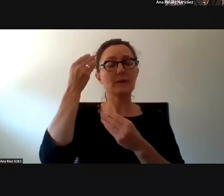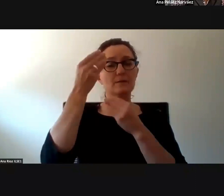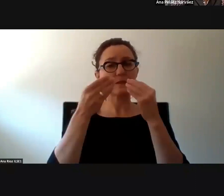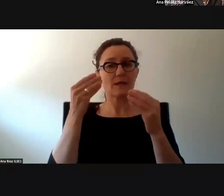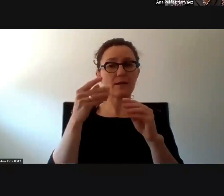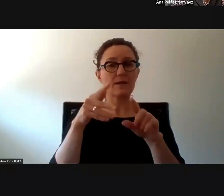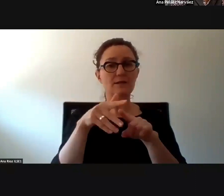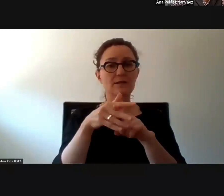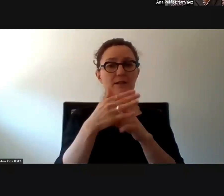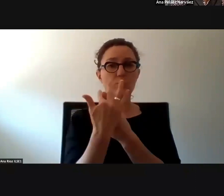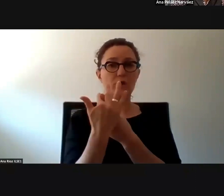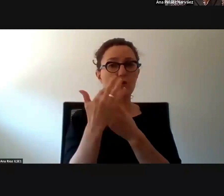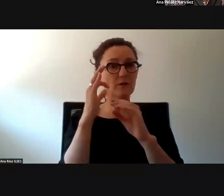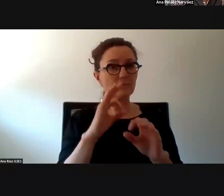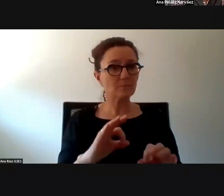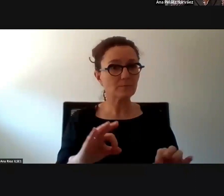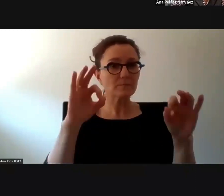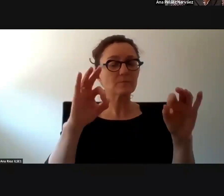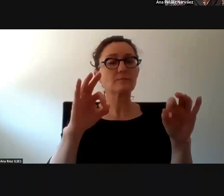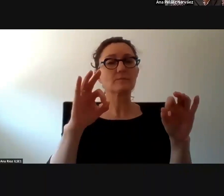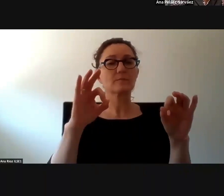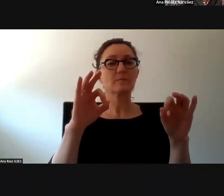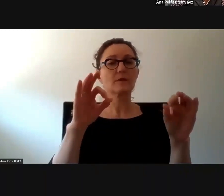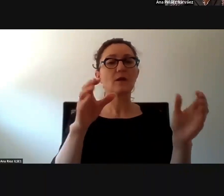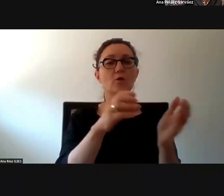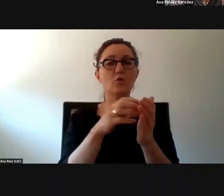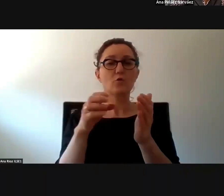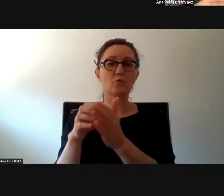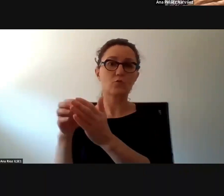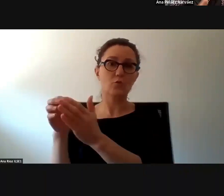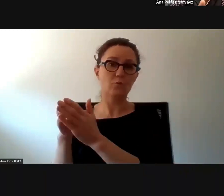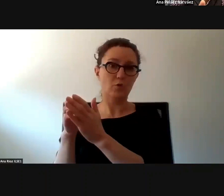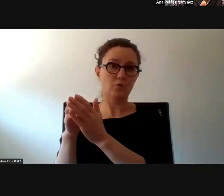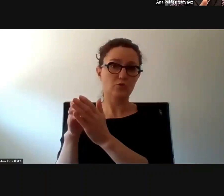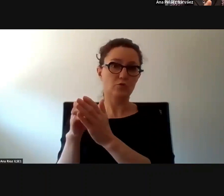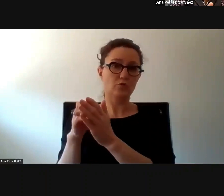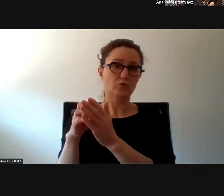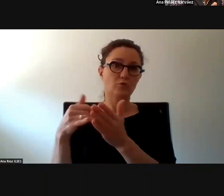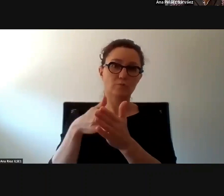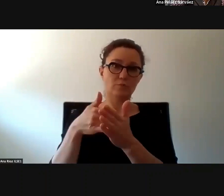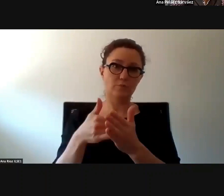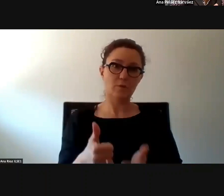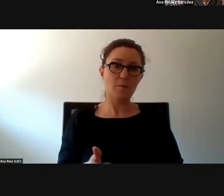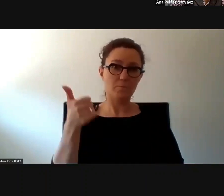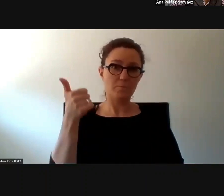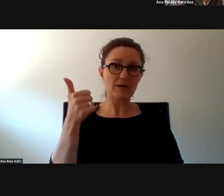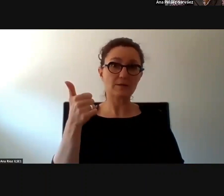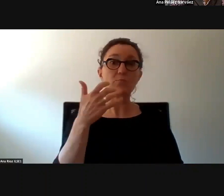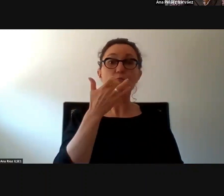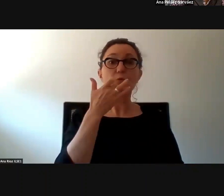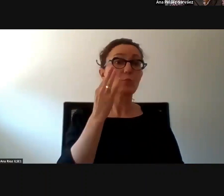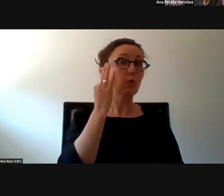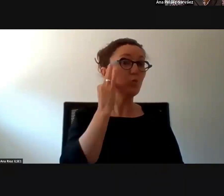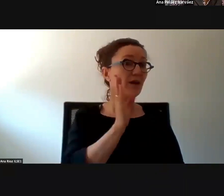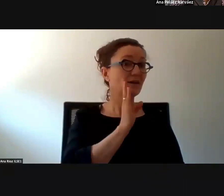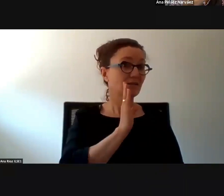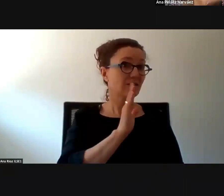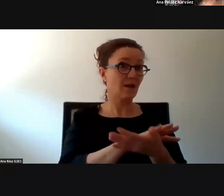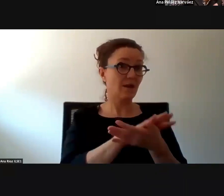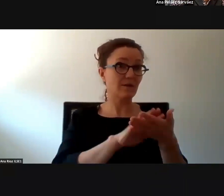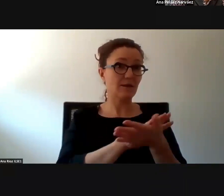los grupos más desfavorecidos de mujeres, entre ellas las que he comentado y las que representamos